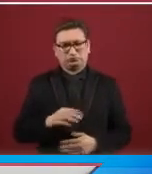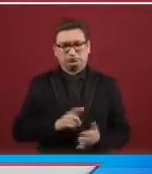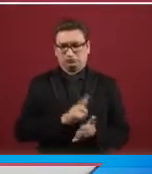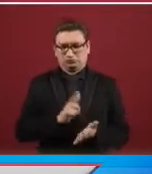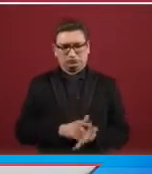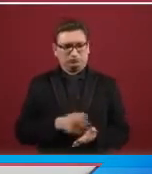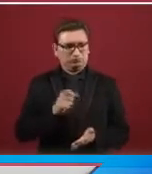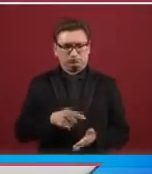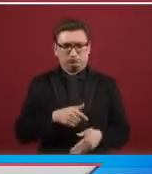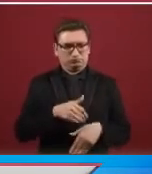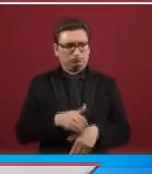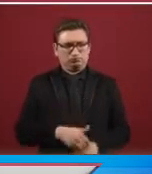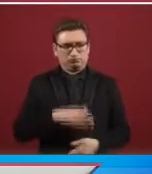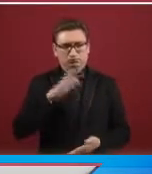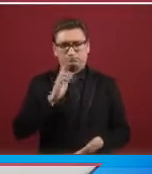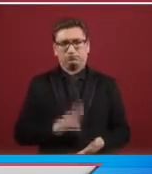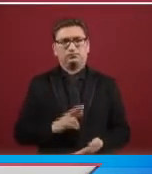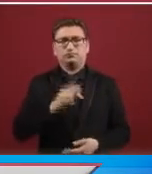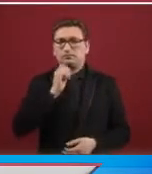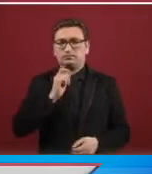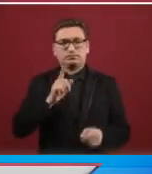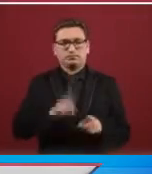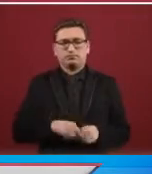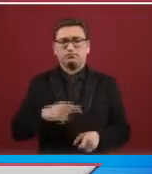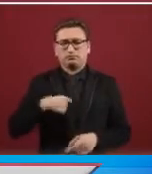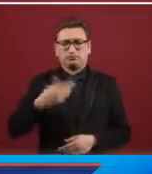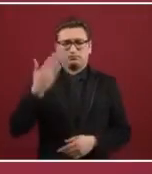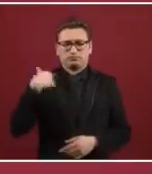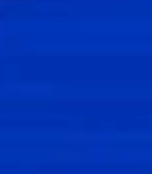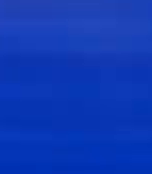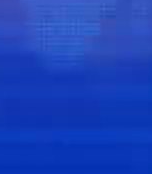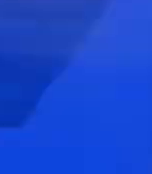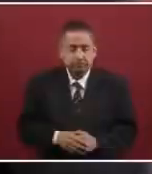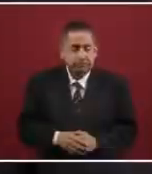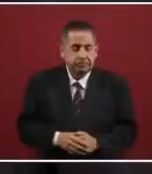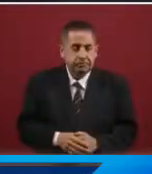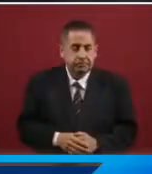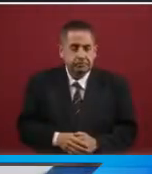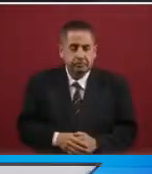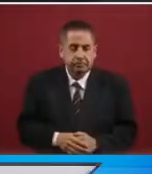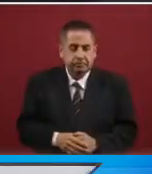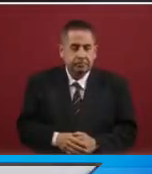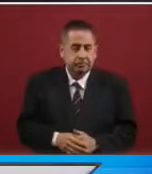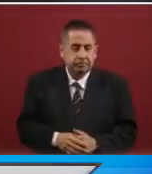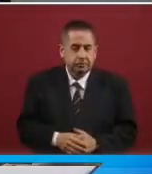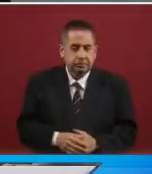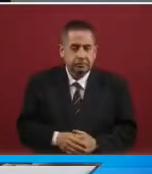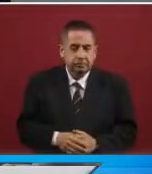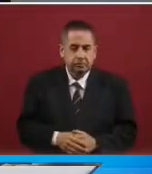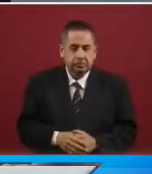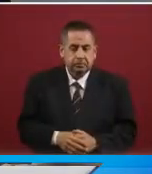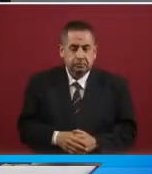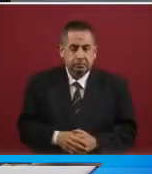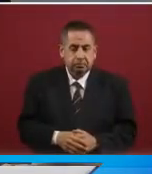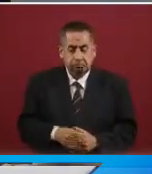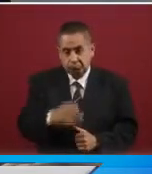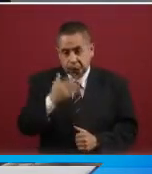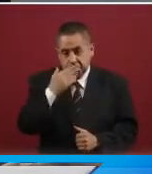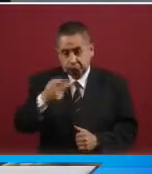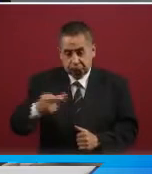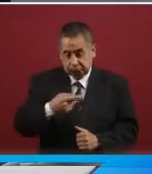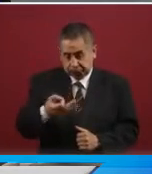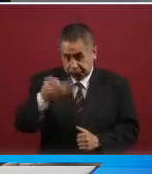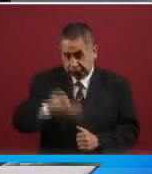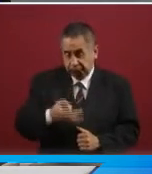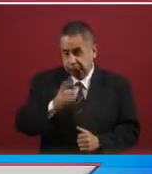administración pasada y reitera la disposición del Gobierno de México al diálogo. Cadena nacional. Acertada